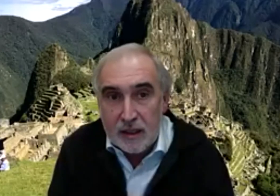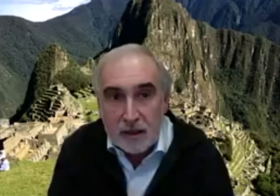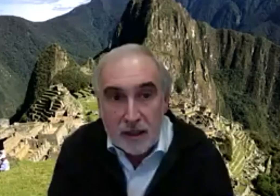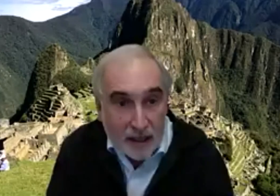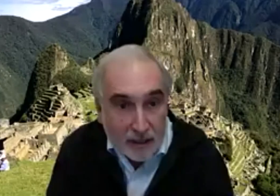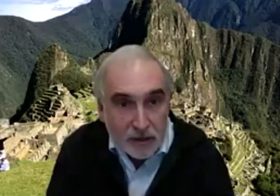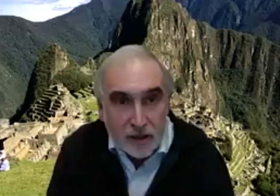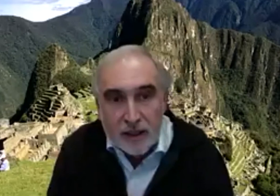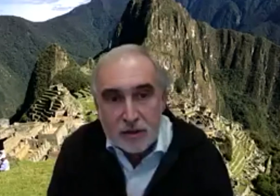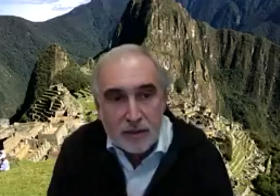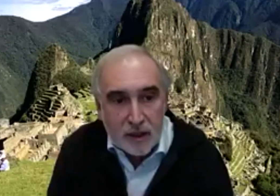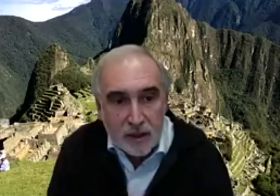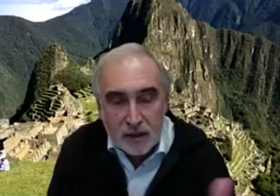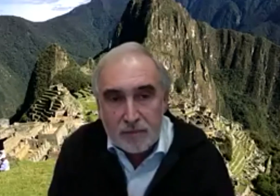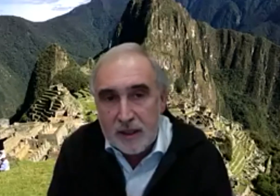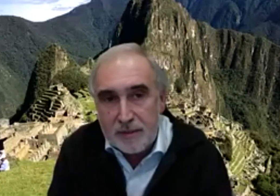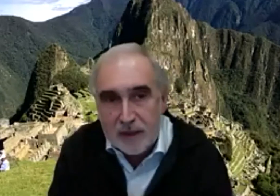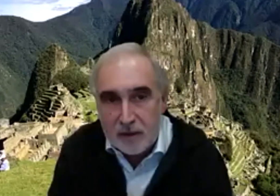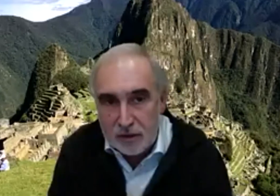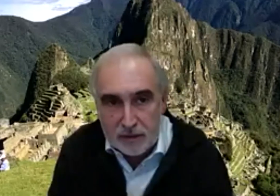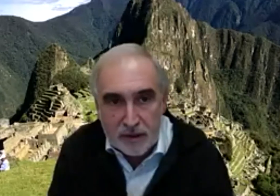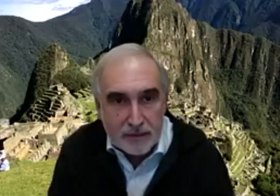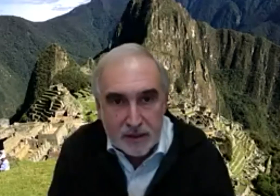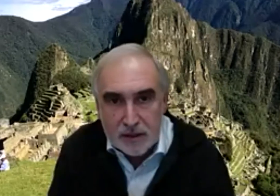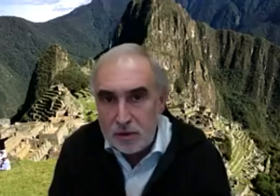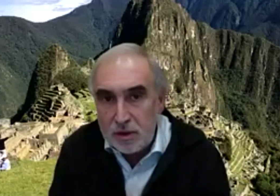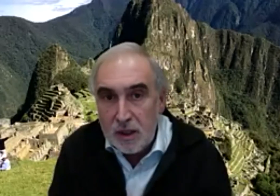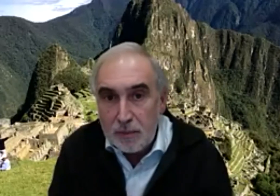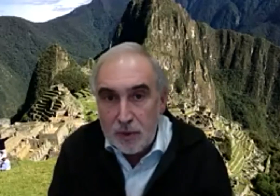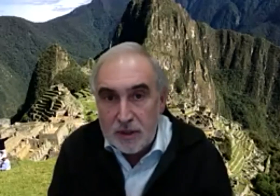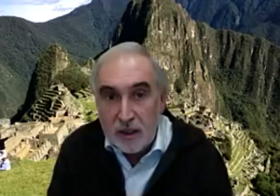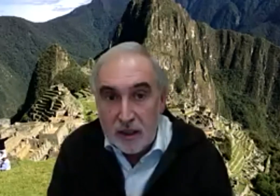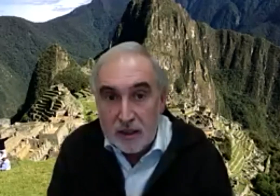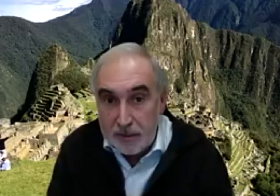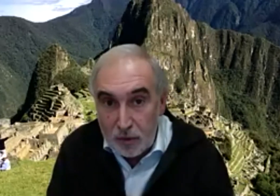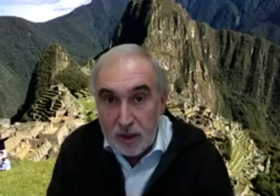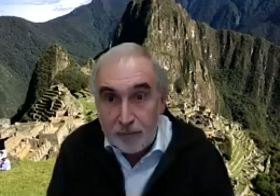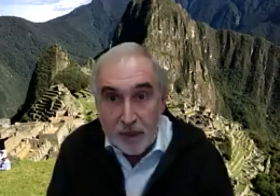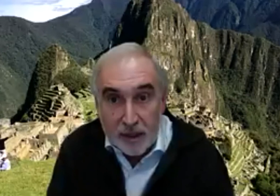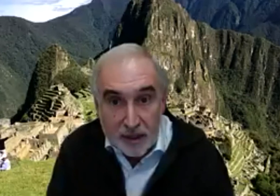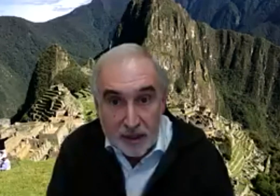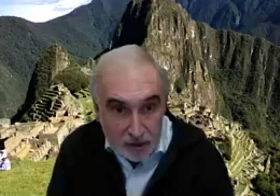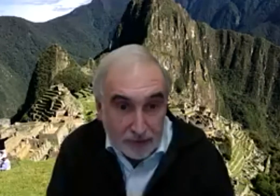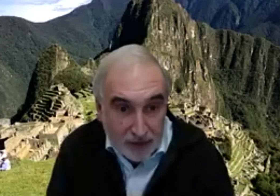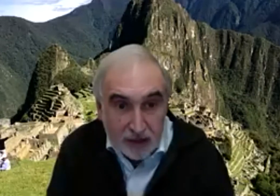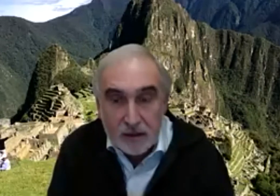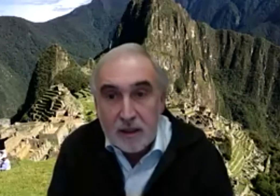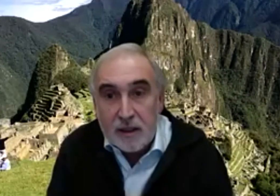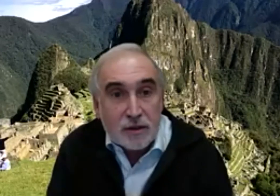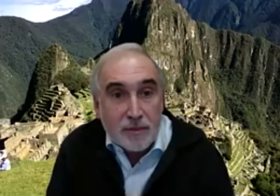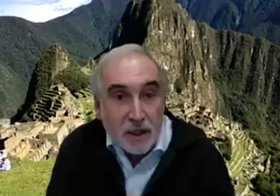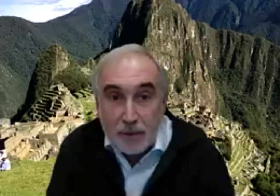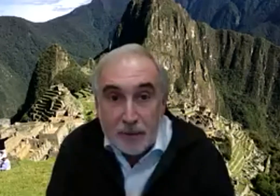general. La gran mayoría de casos de violencia, luego María me imagino que nos hablará más de eso, pues se produce en el ámbito familiar